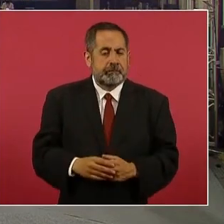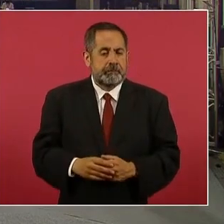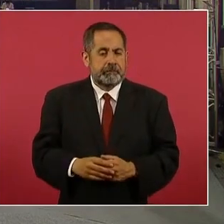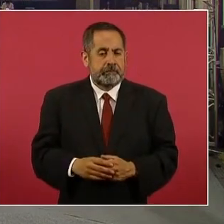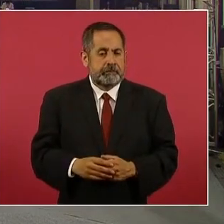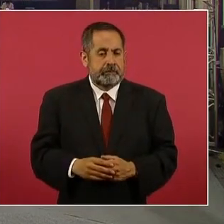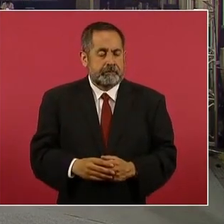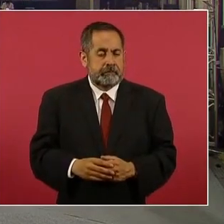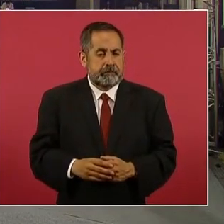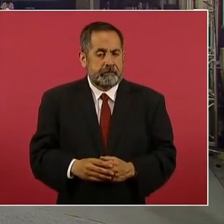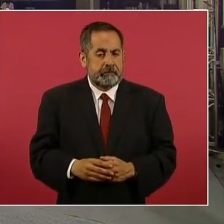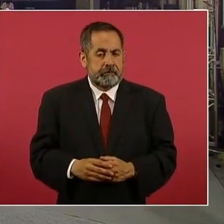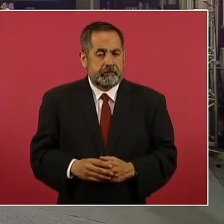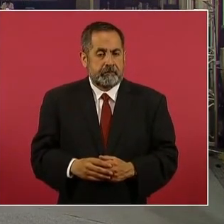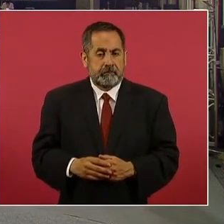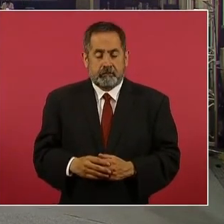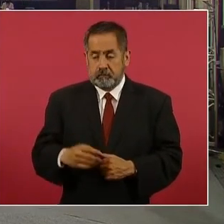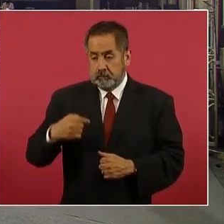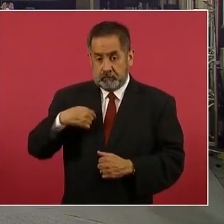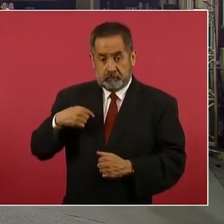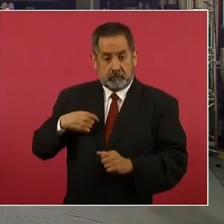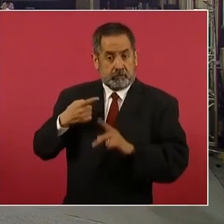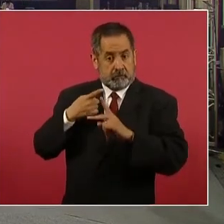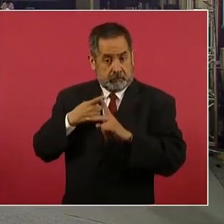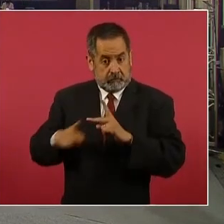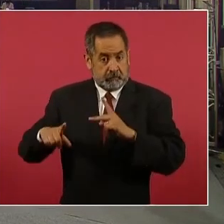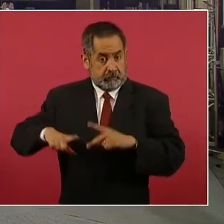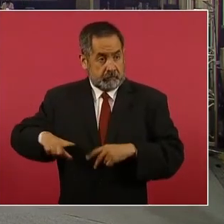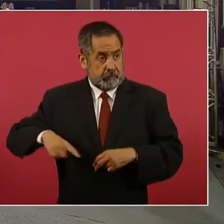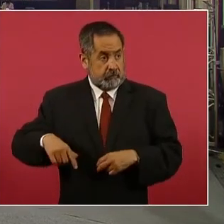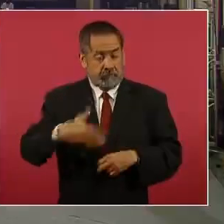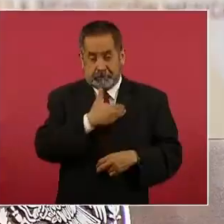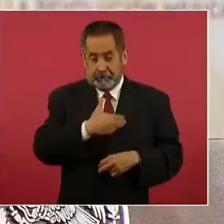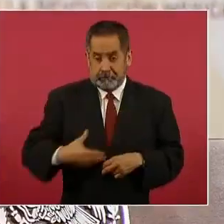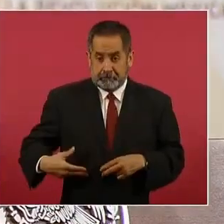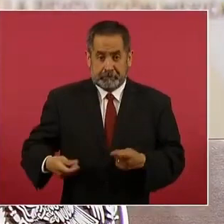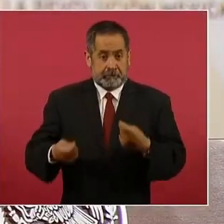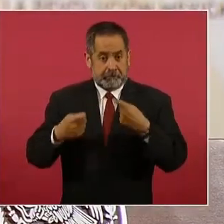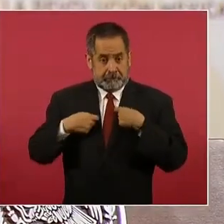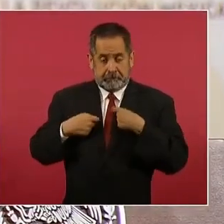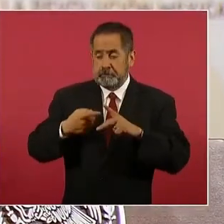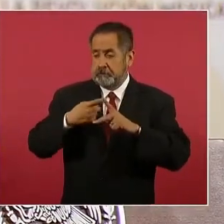se han regularizado desde que estamos en el gobierno